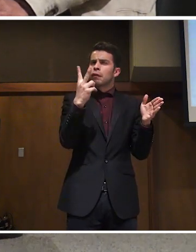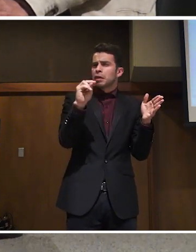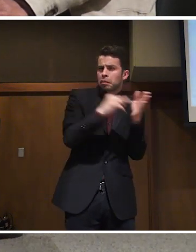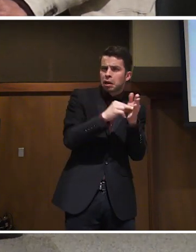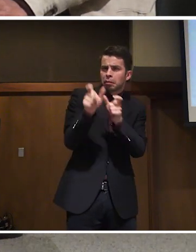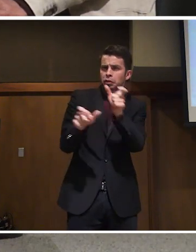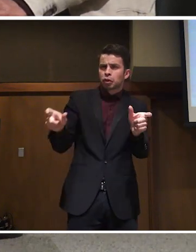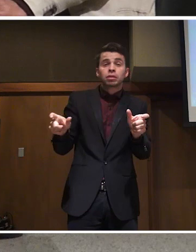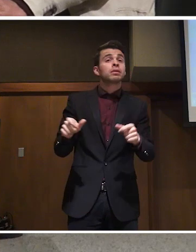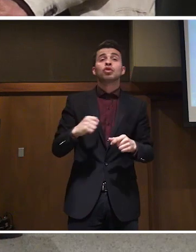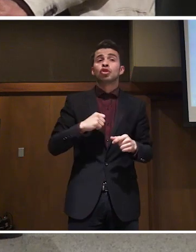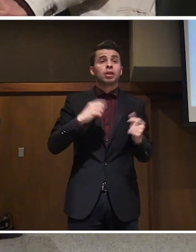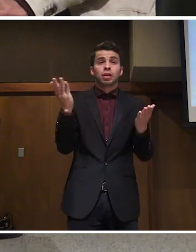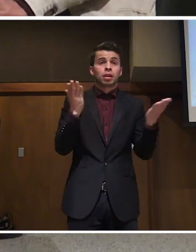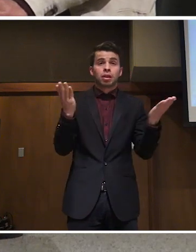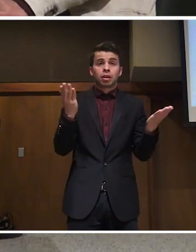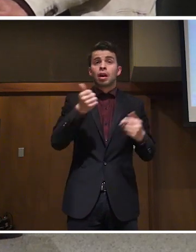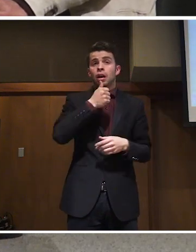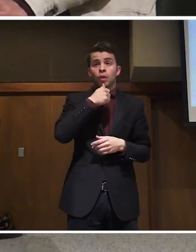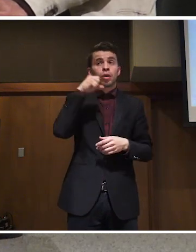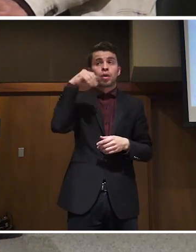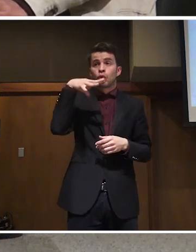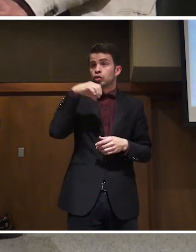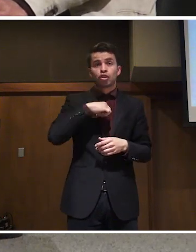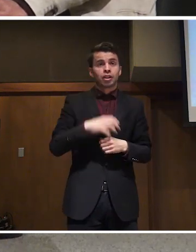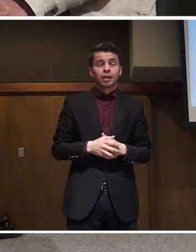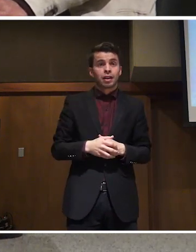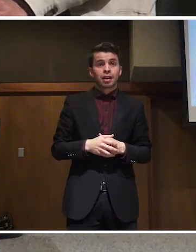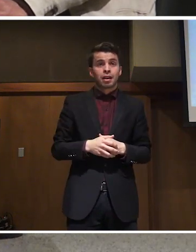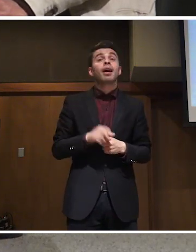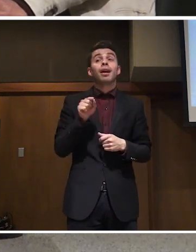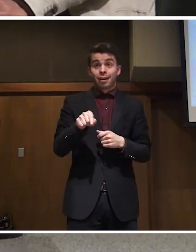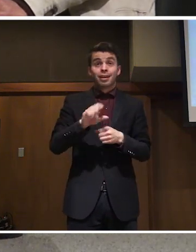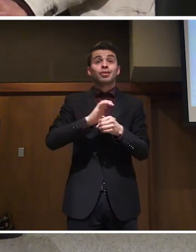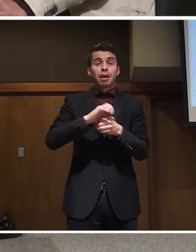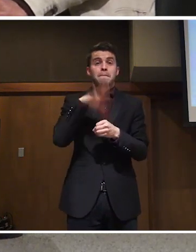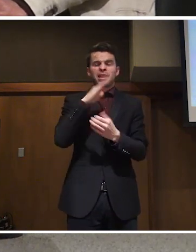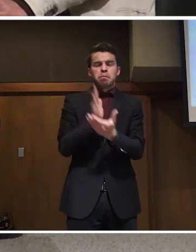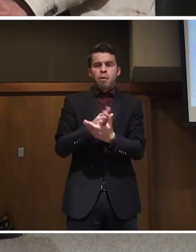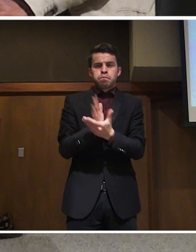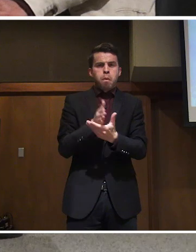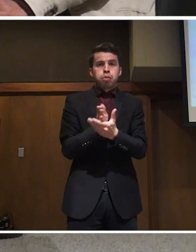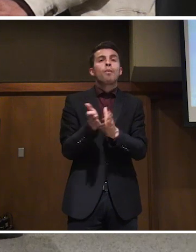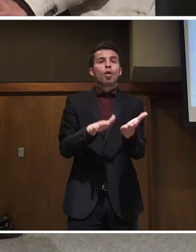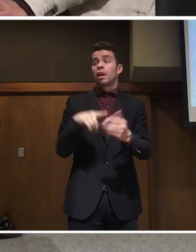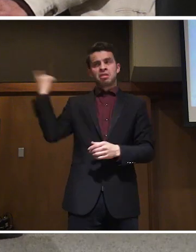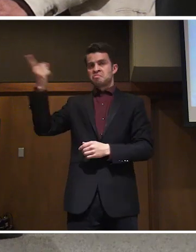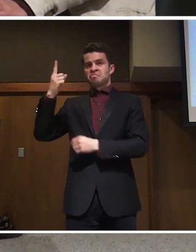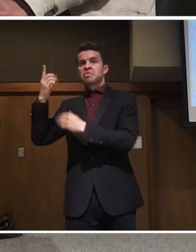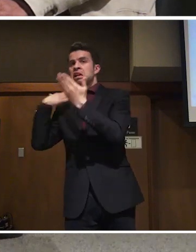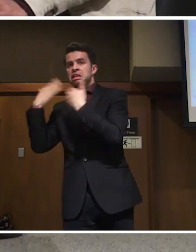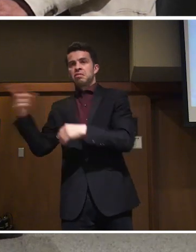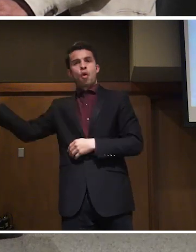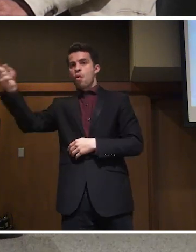públicos, muy insalubre. Ahí la gente se moría más que en el campo. Y la ciudad del siglo XX es una ciudad